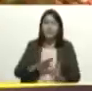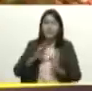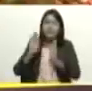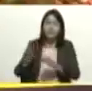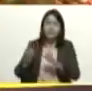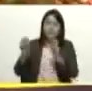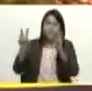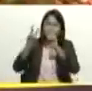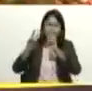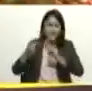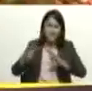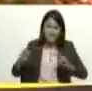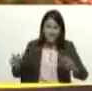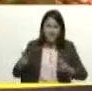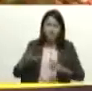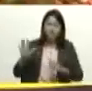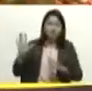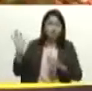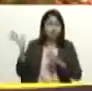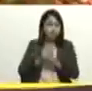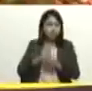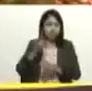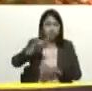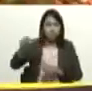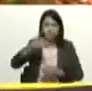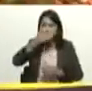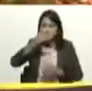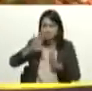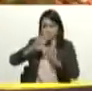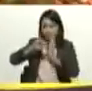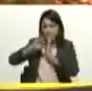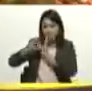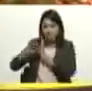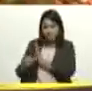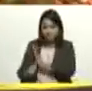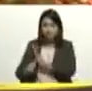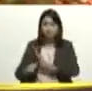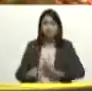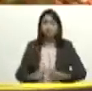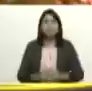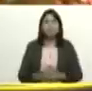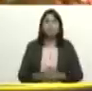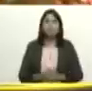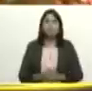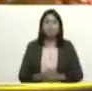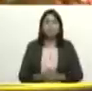investigaciones contra estos grupos de bandidos y de mafiosos.